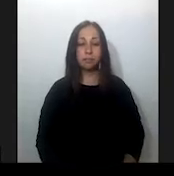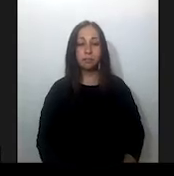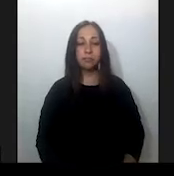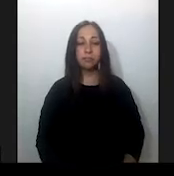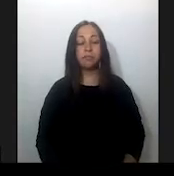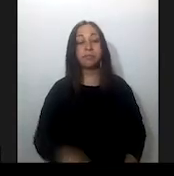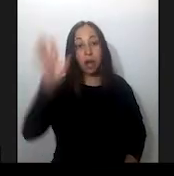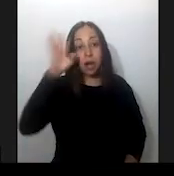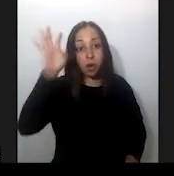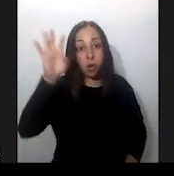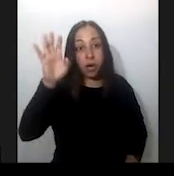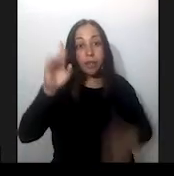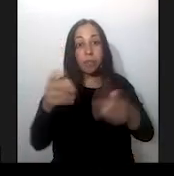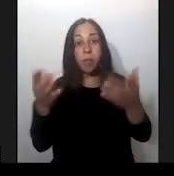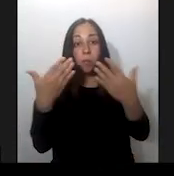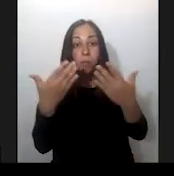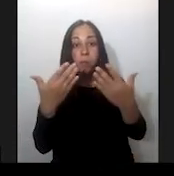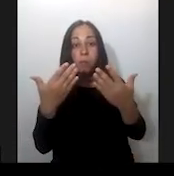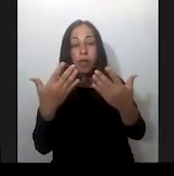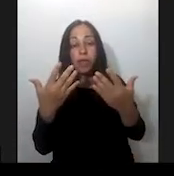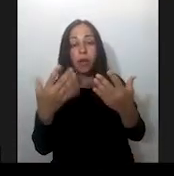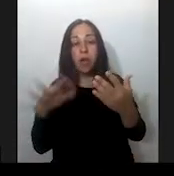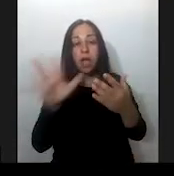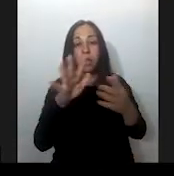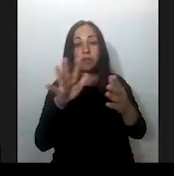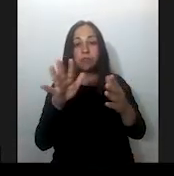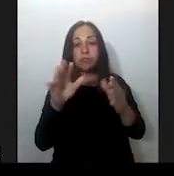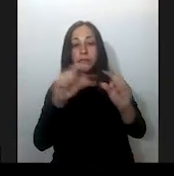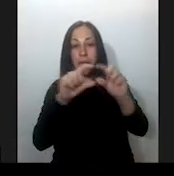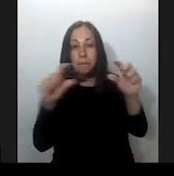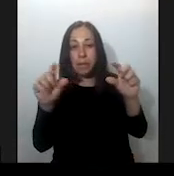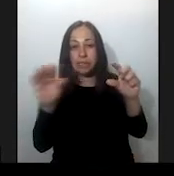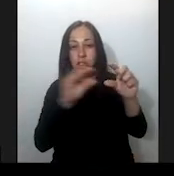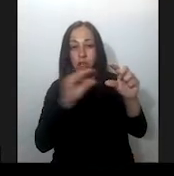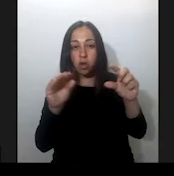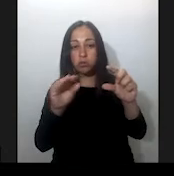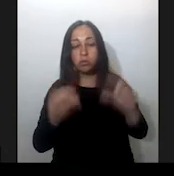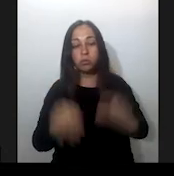Recuerden que también puedo jugar un poco con el espacio sin problema.